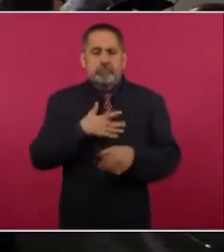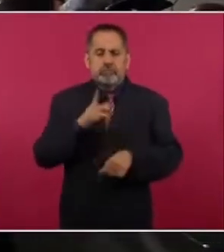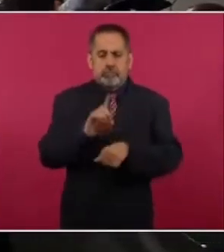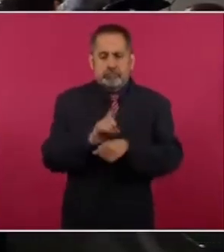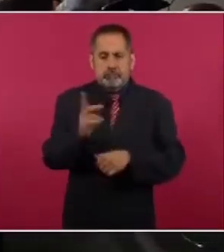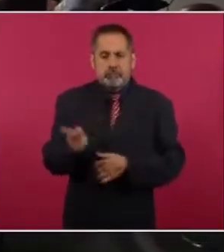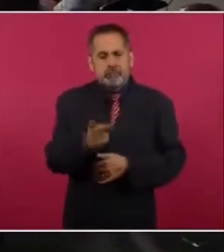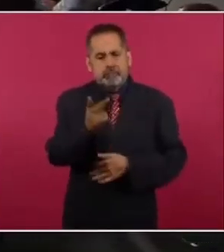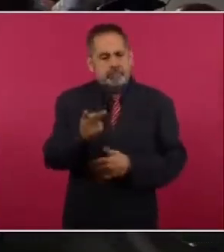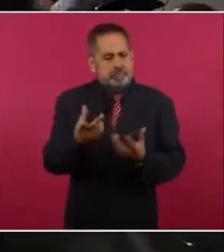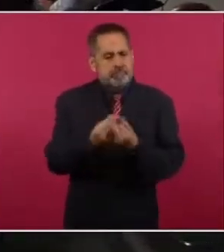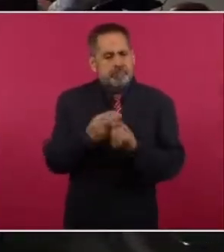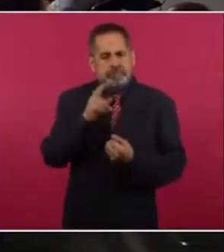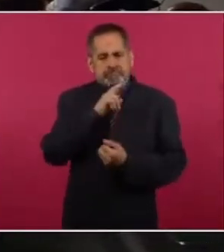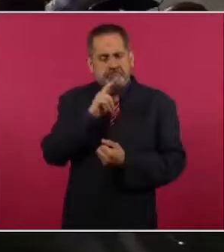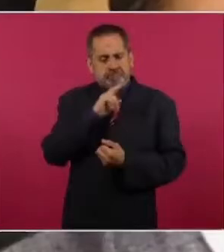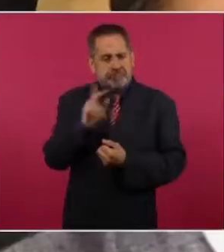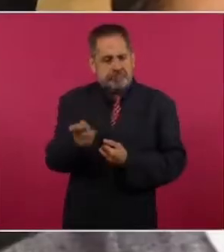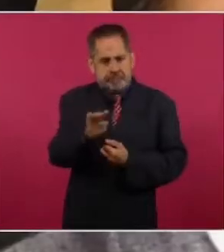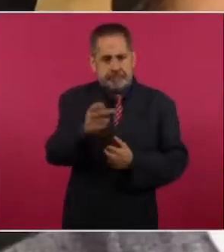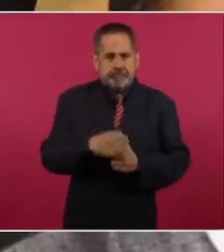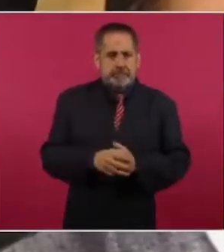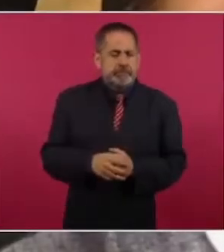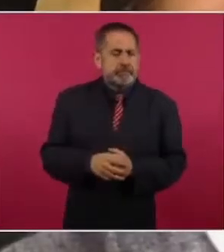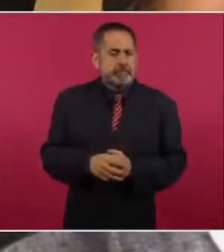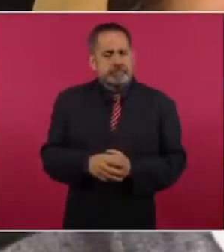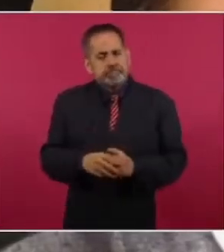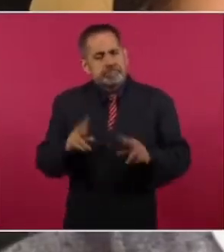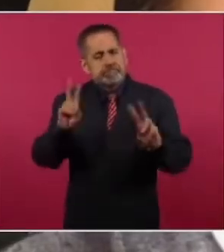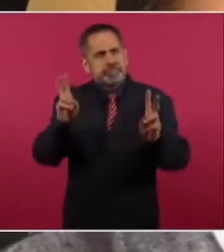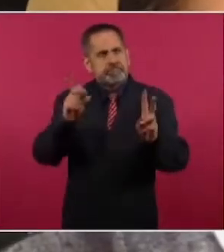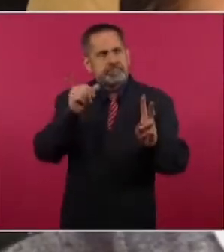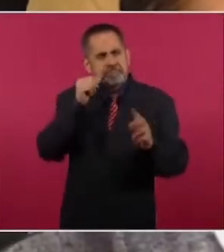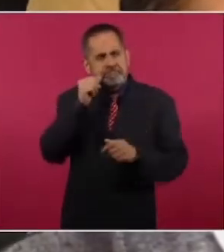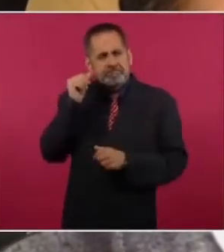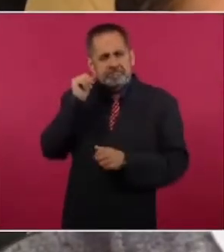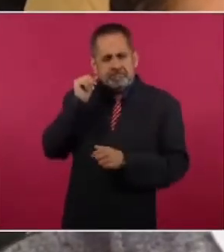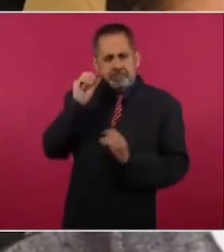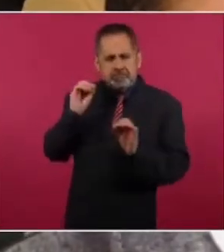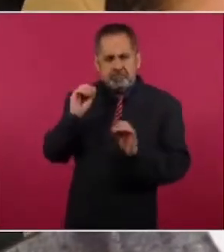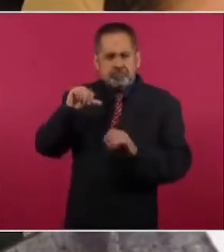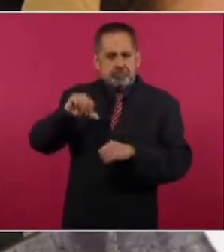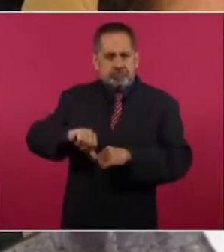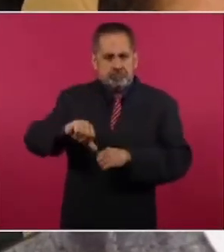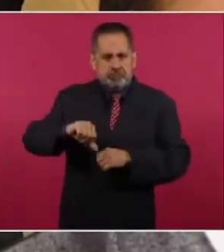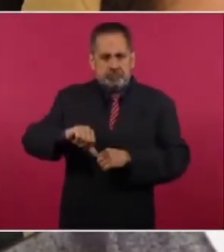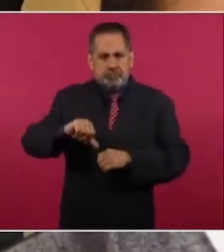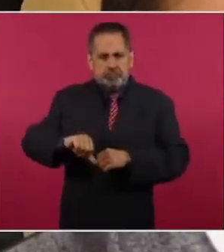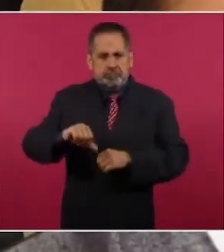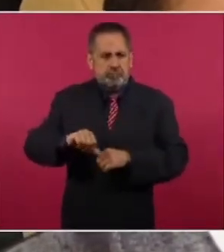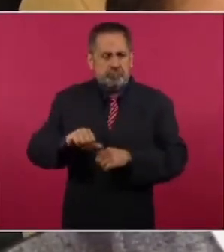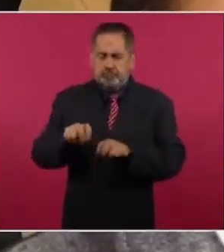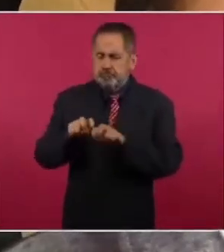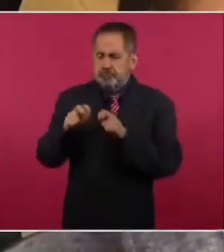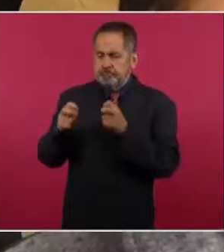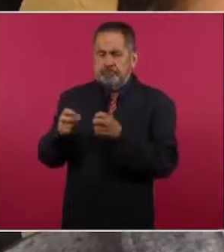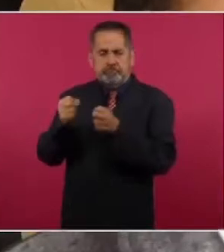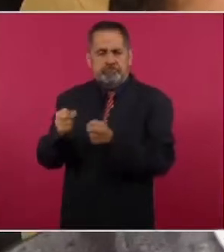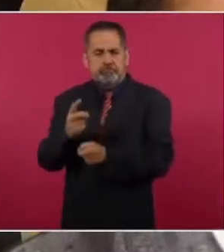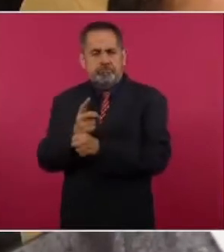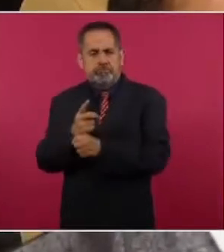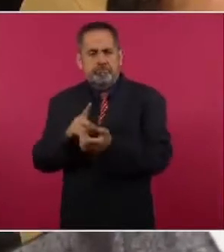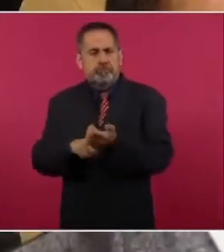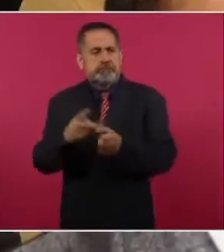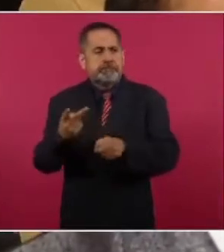Preguntarle rápidamente, no sé si fue un tema que tocaron ayer o hoy en la reunión del Gabinete de Seguridad, del tema de lo que